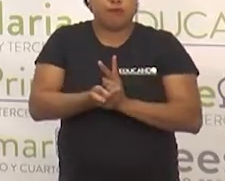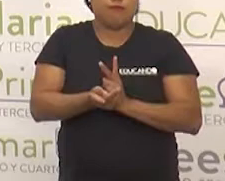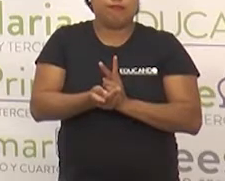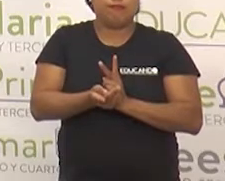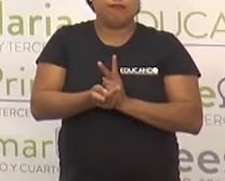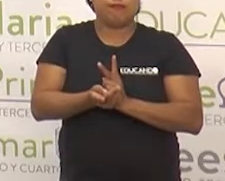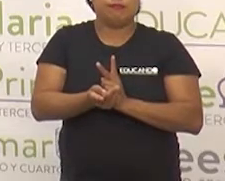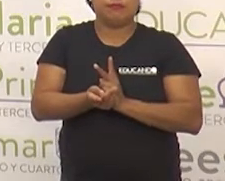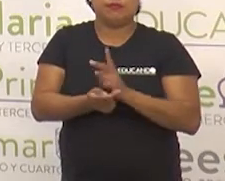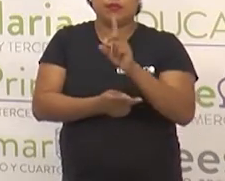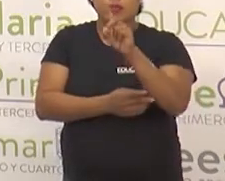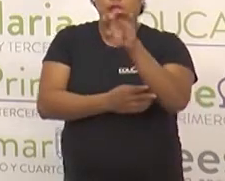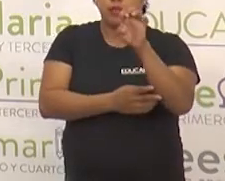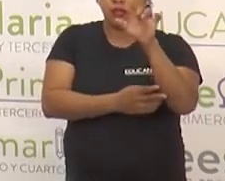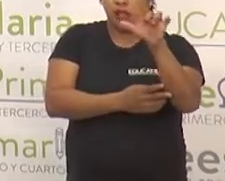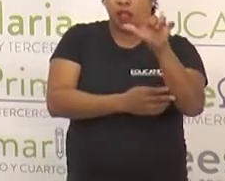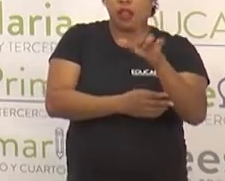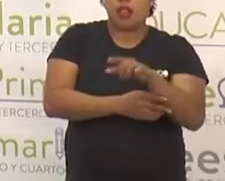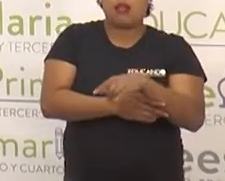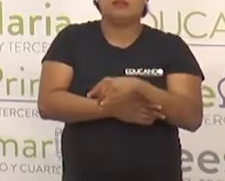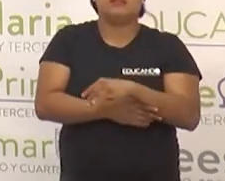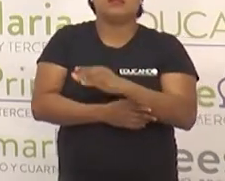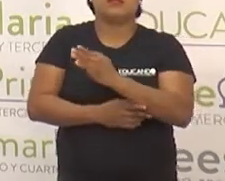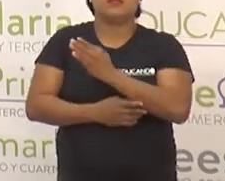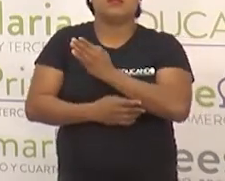plato del